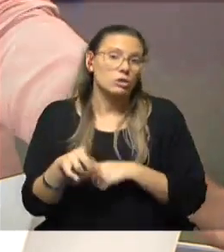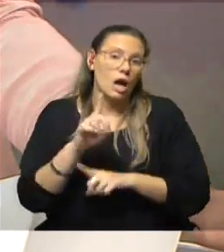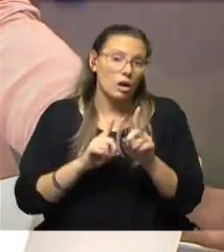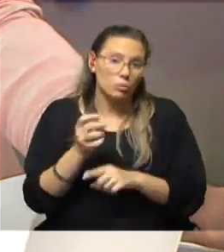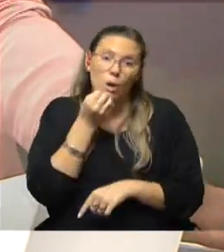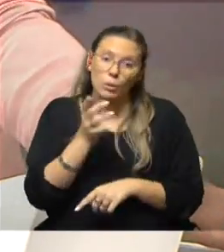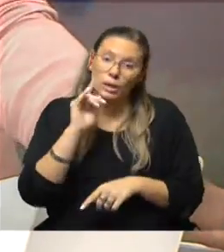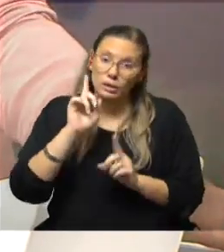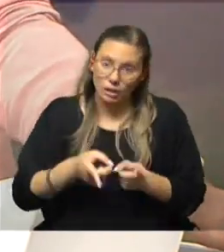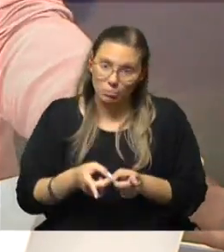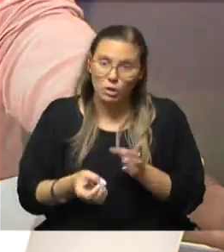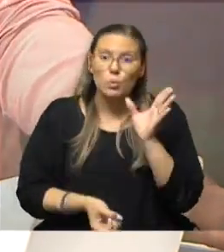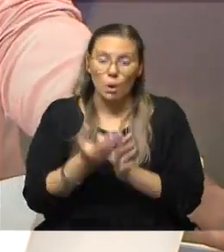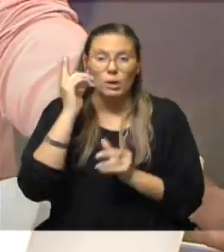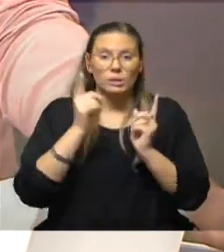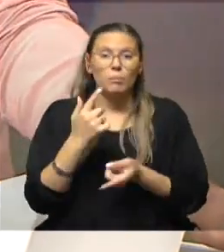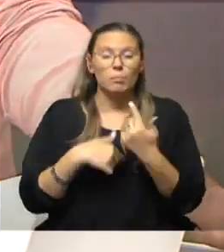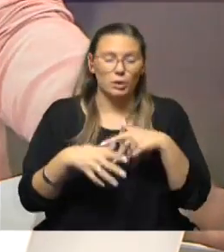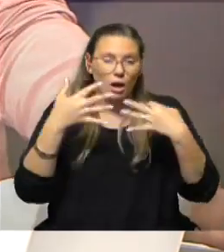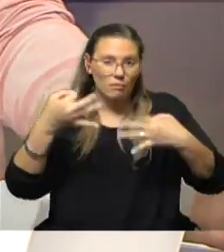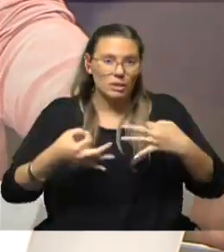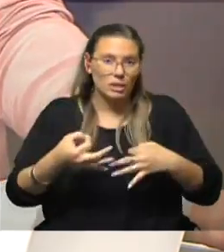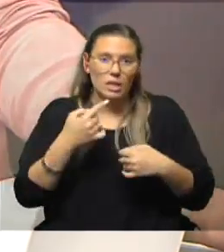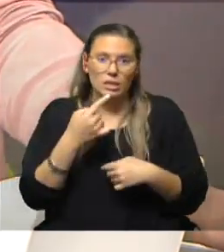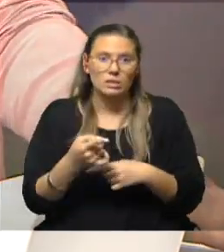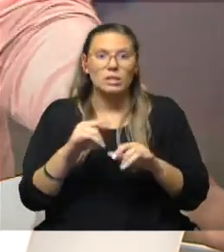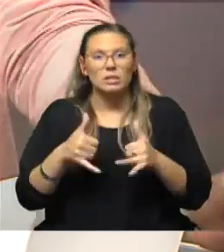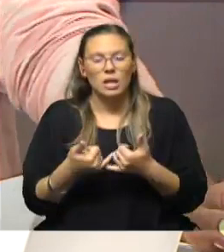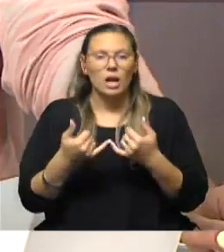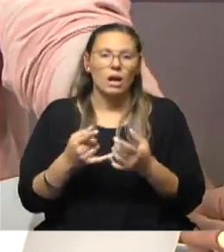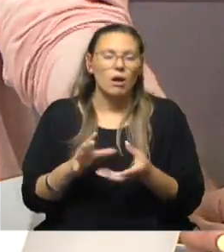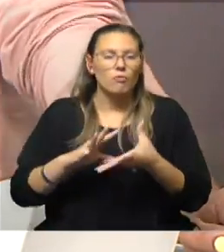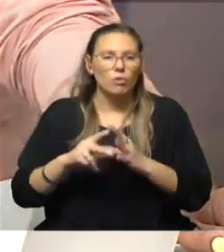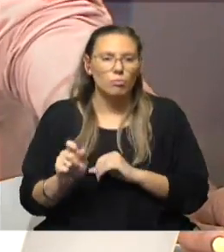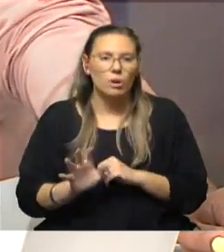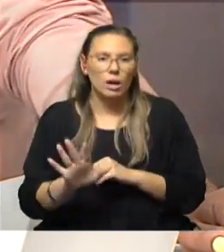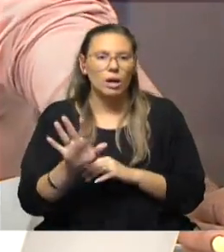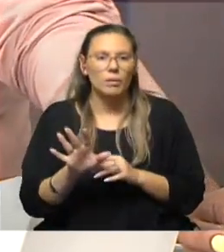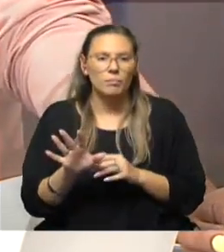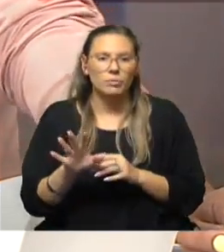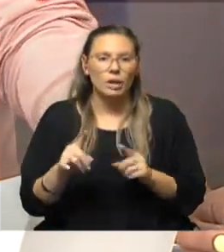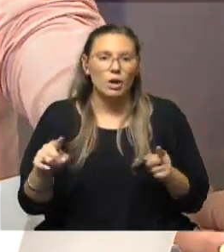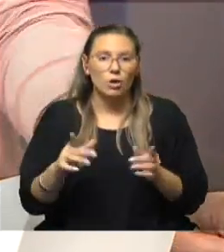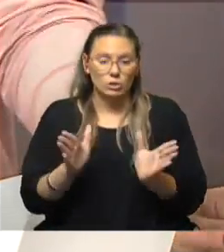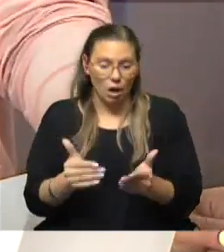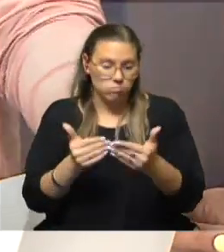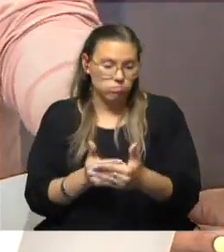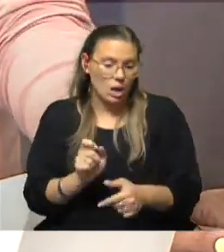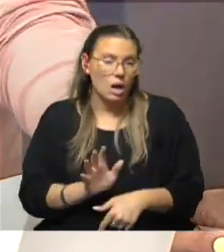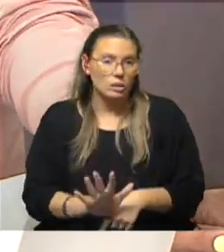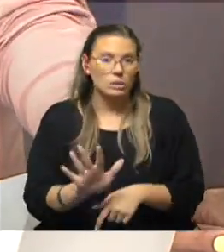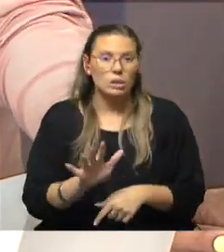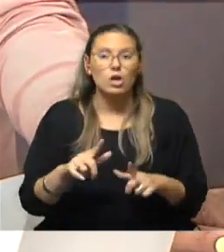cosas buenas también, hay cosas nuevas buenas, pero es verdad lo que decís que hay cosas que... ¿Cómo predecible? El envase, ¿cómo que se llaman los formatos? Los enlatados. Los enlatados. Van a